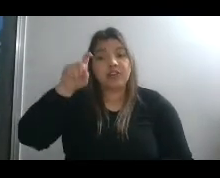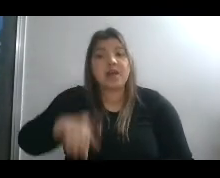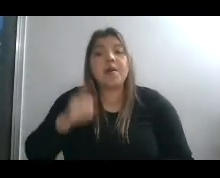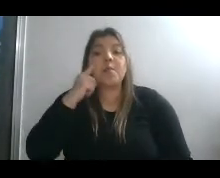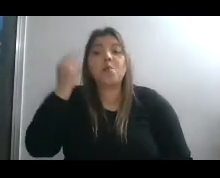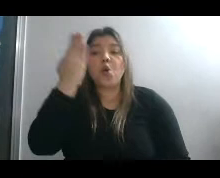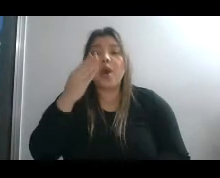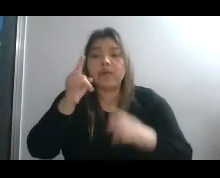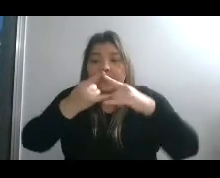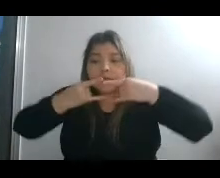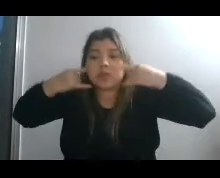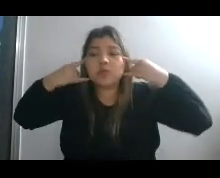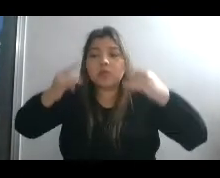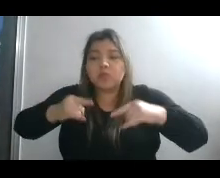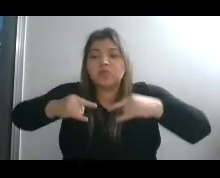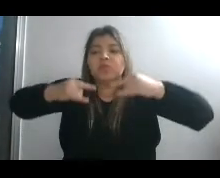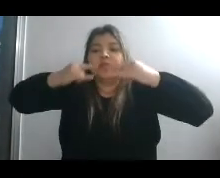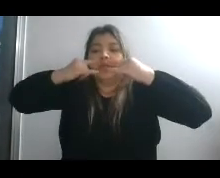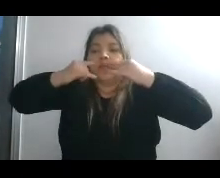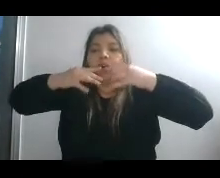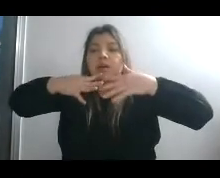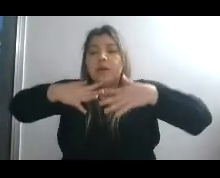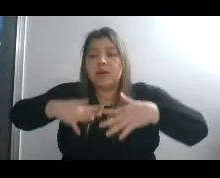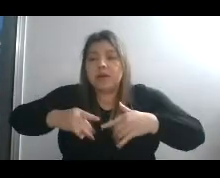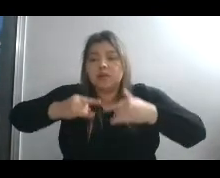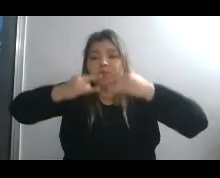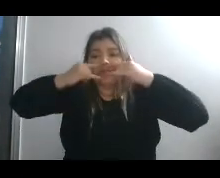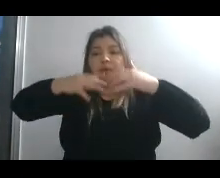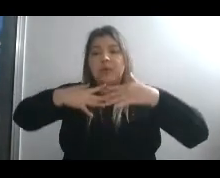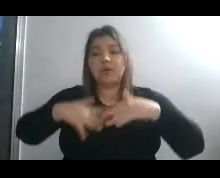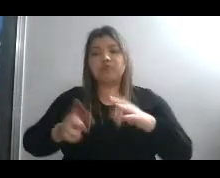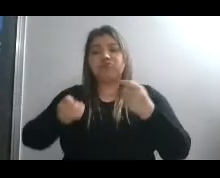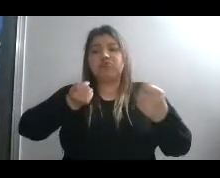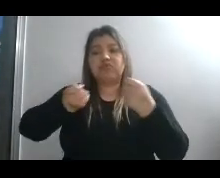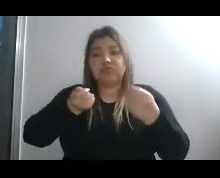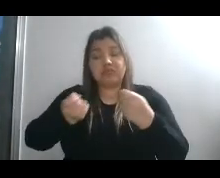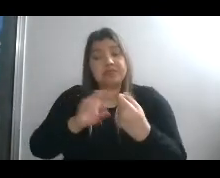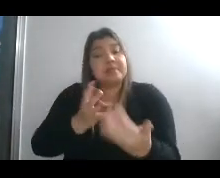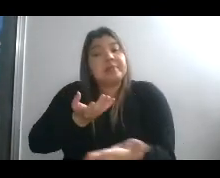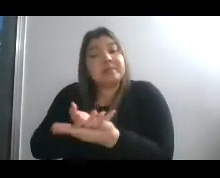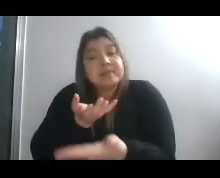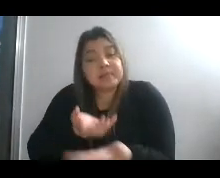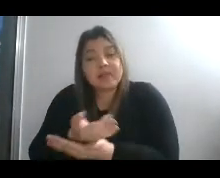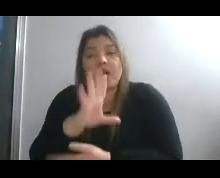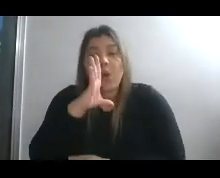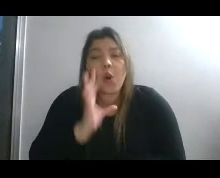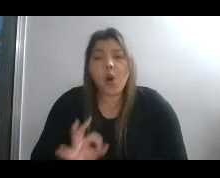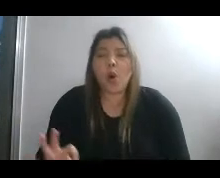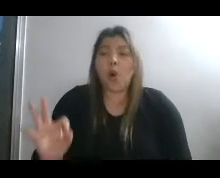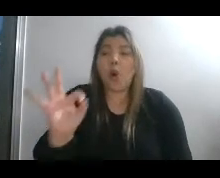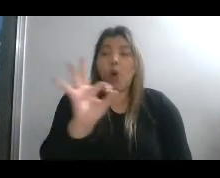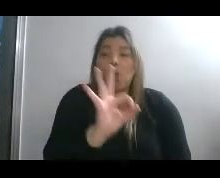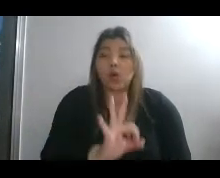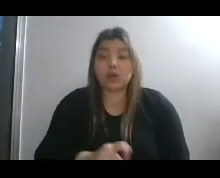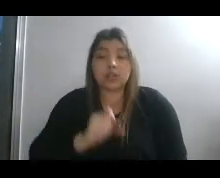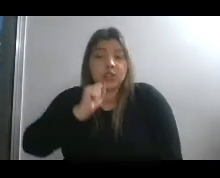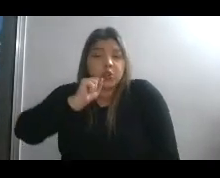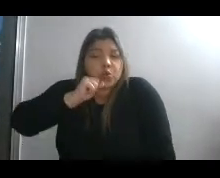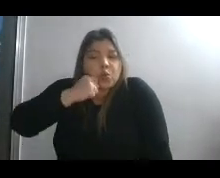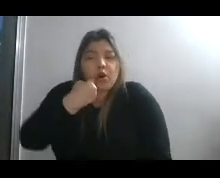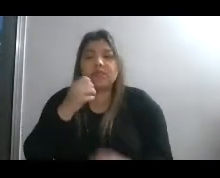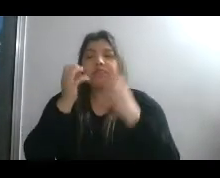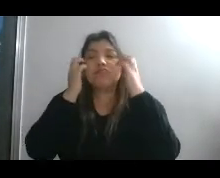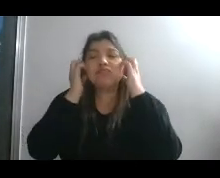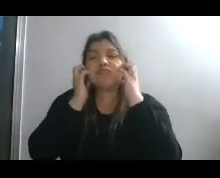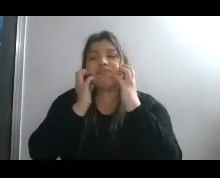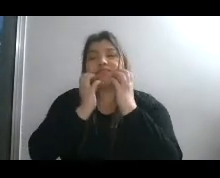y de exhalación. La recomendación para los hombres, por favor, yo sé que se ven muy lindos con barba,